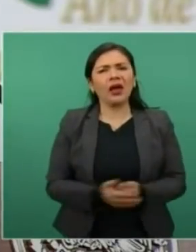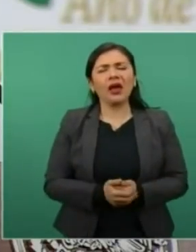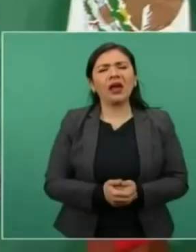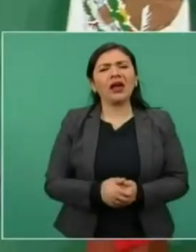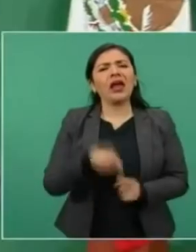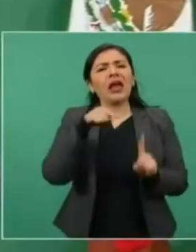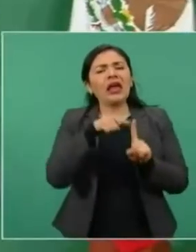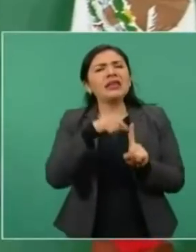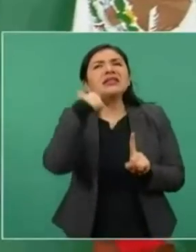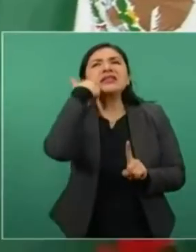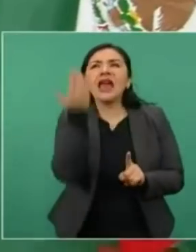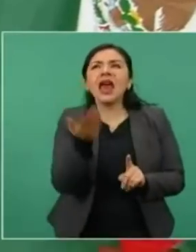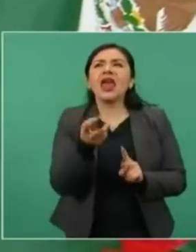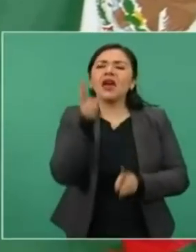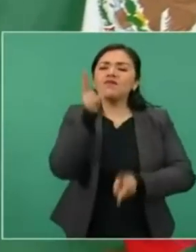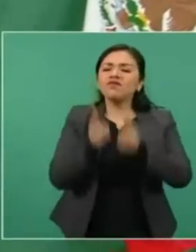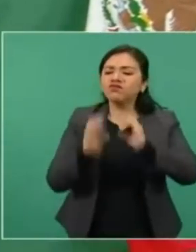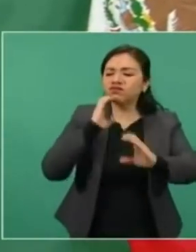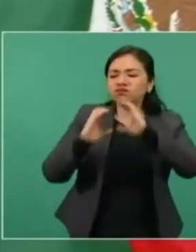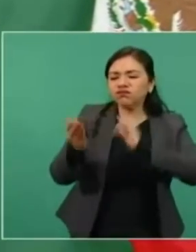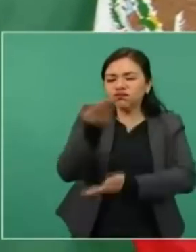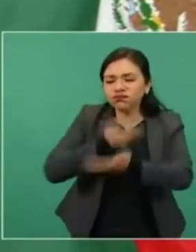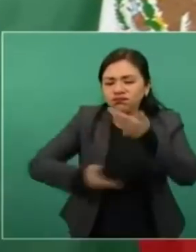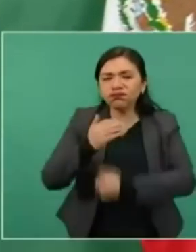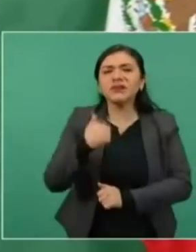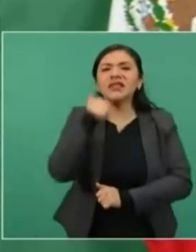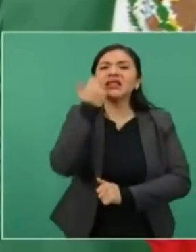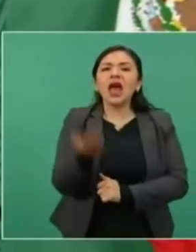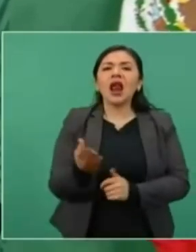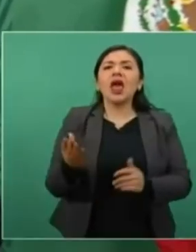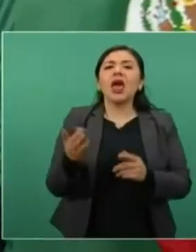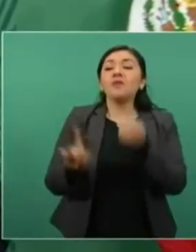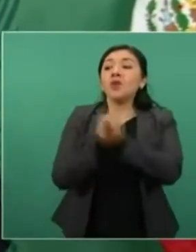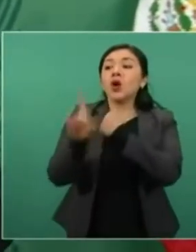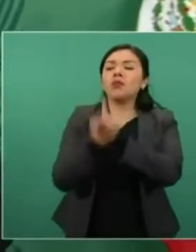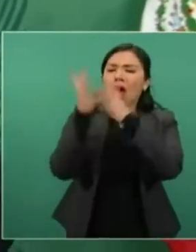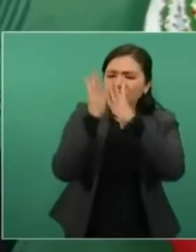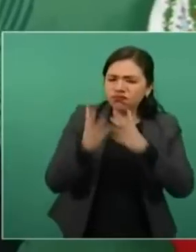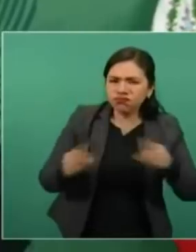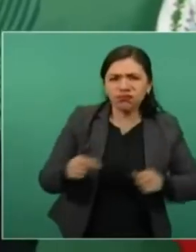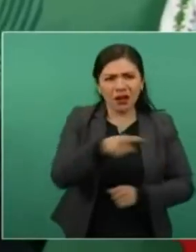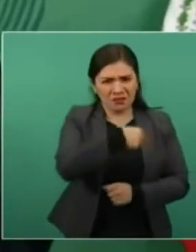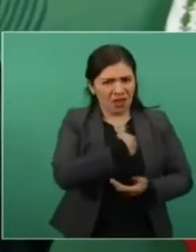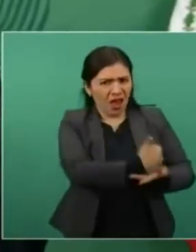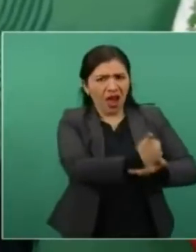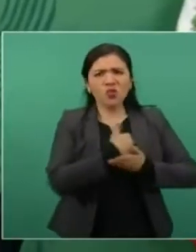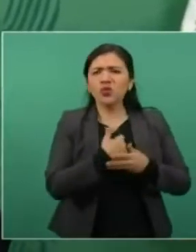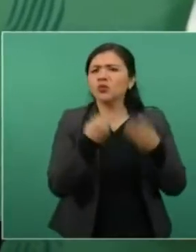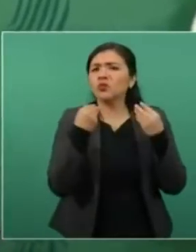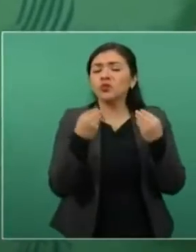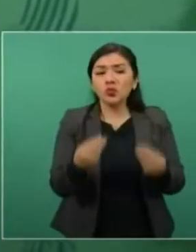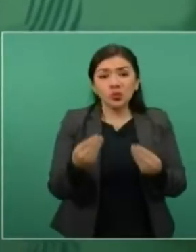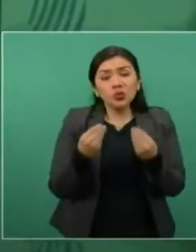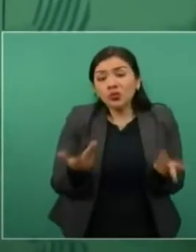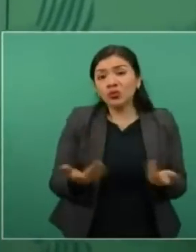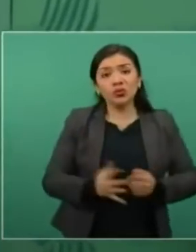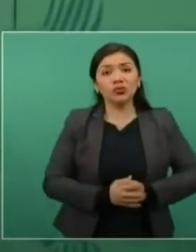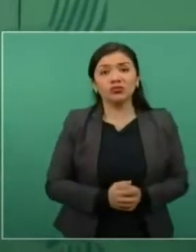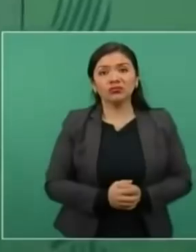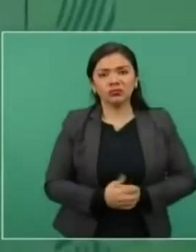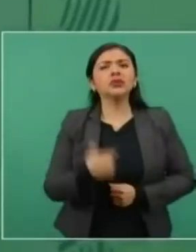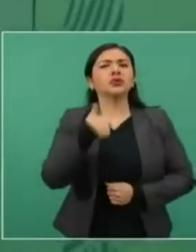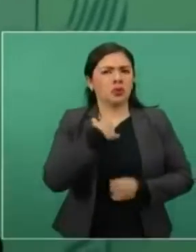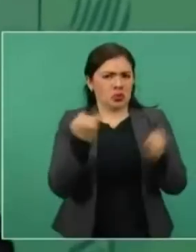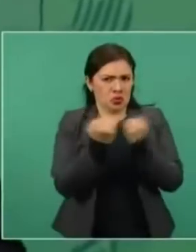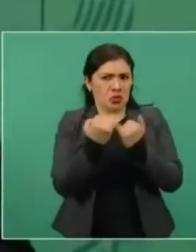busca el diálogo busca la conciliación me ayuda mucho yo